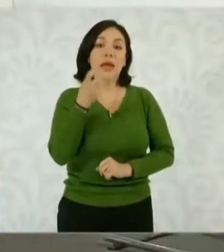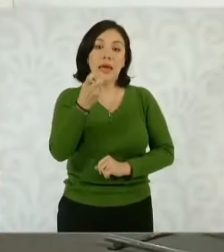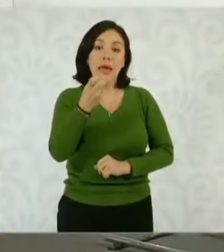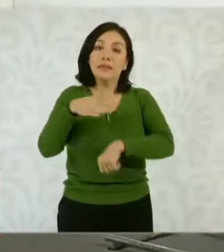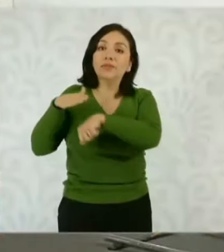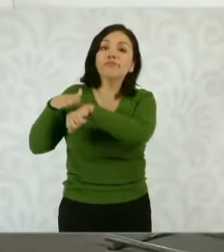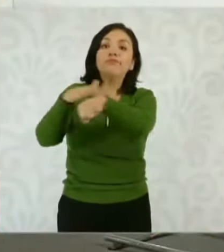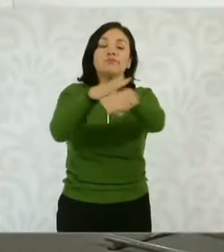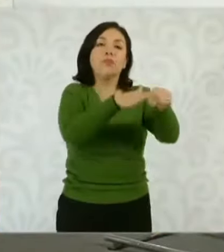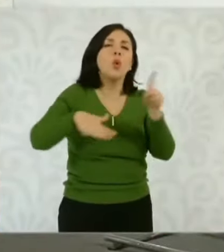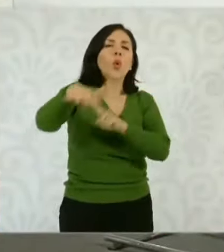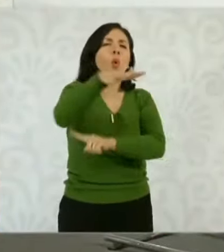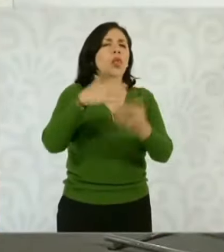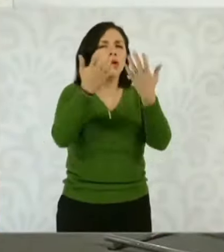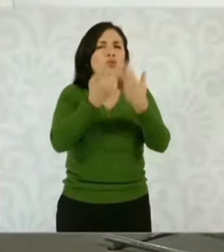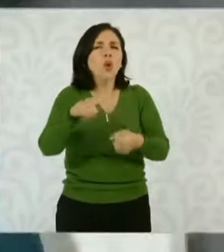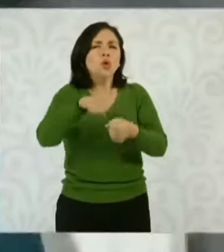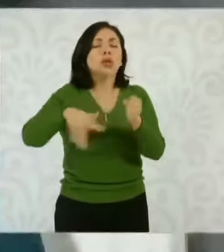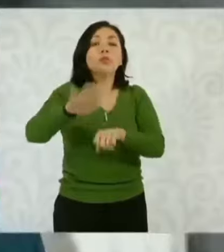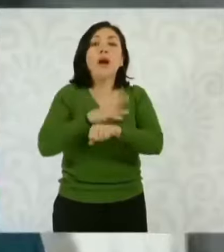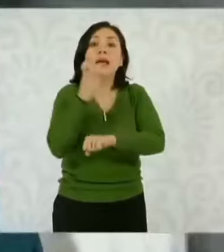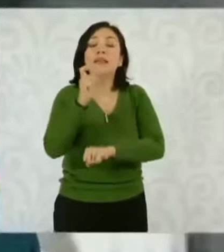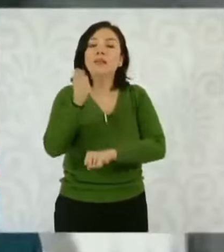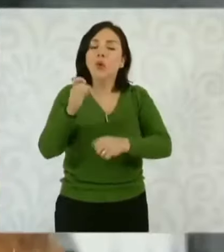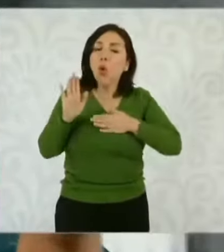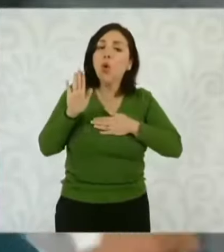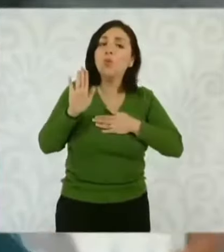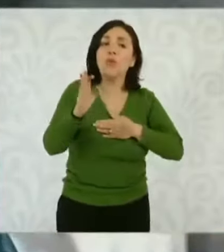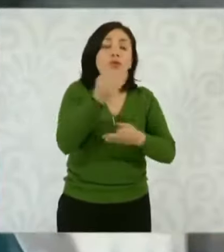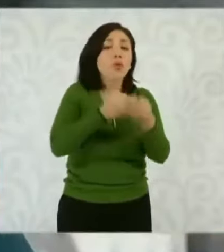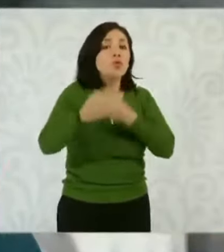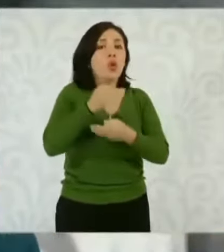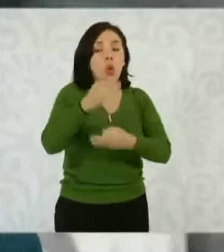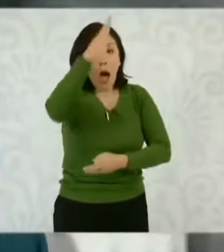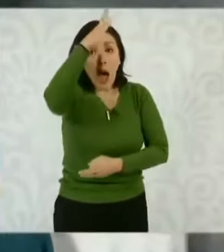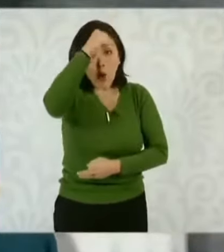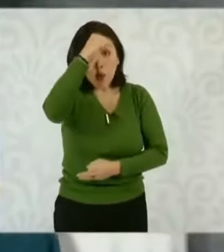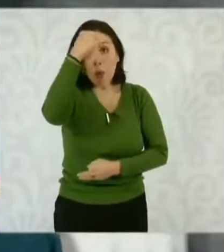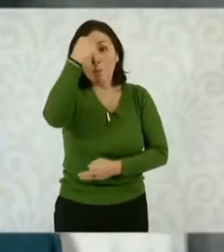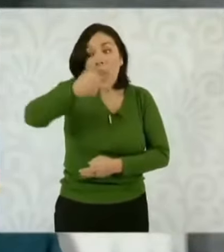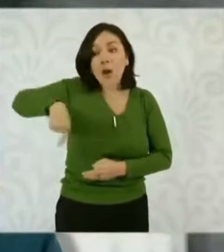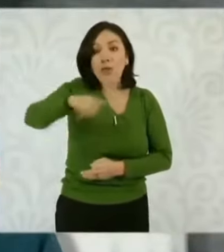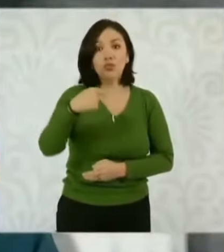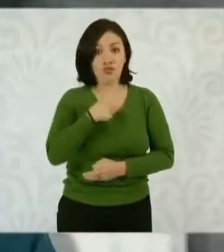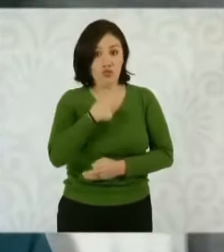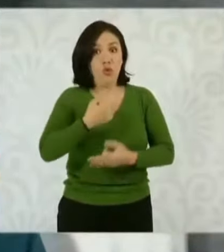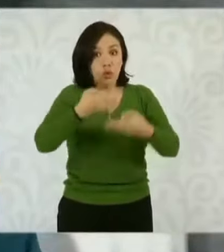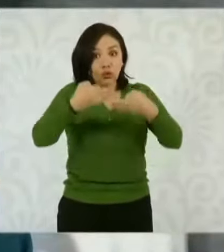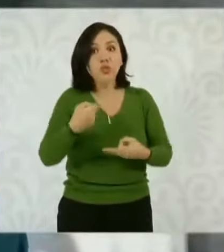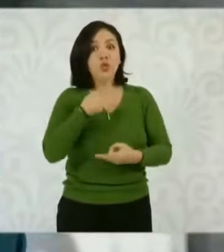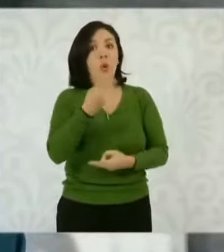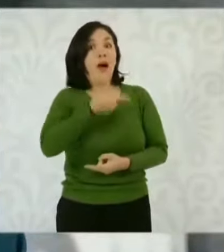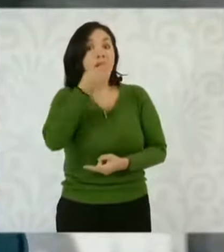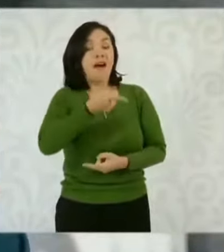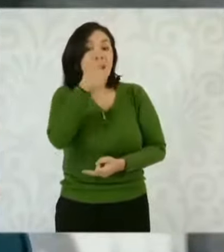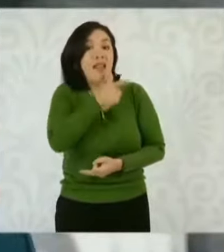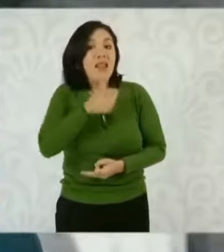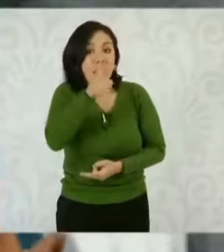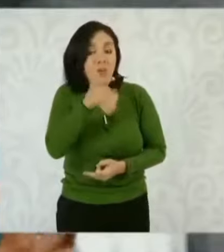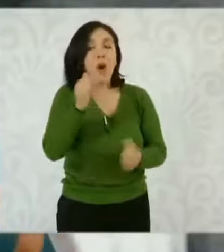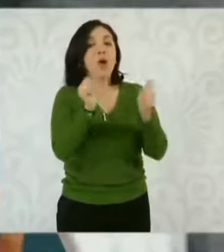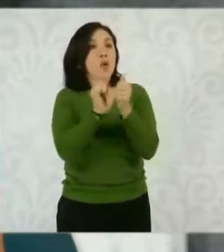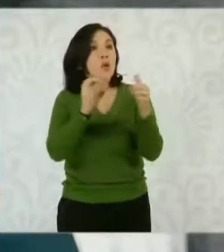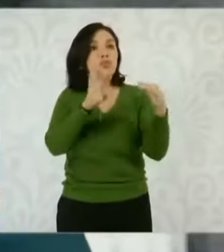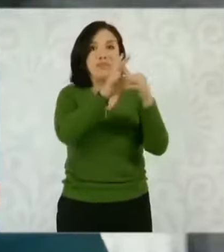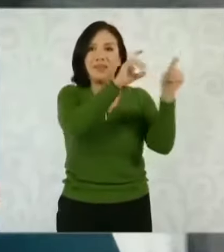a toda la sociedad, ya que es un compromiso compartido para quienes somos hablantes, para las instituciones del Estado